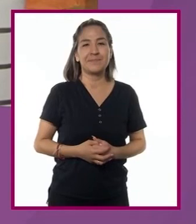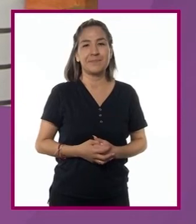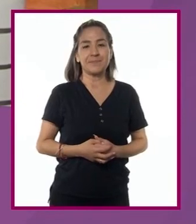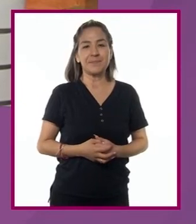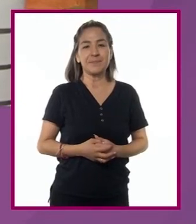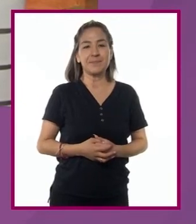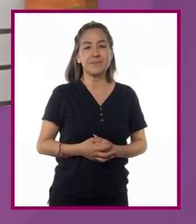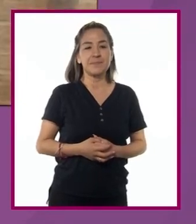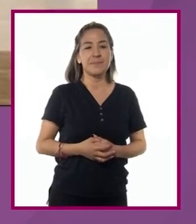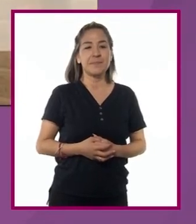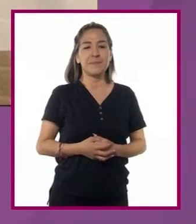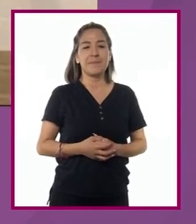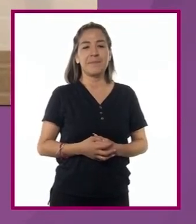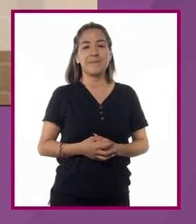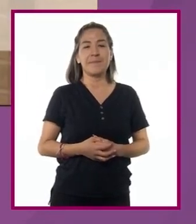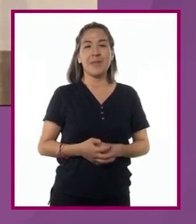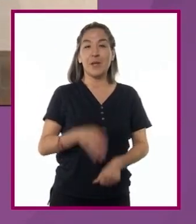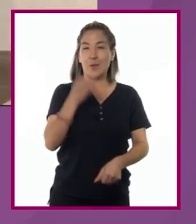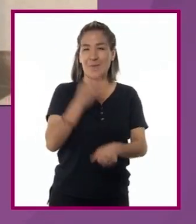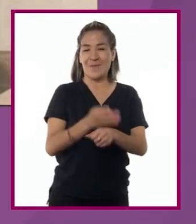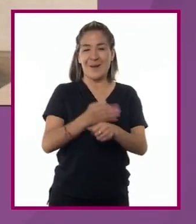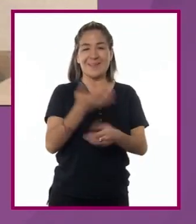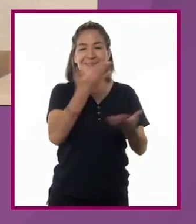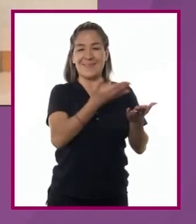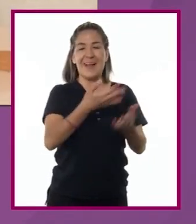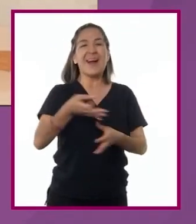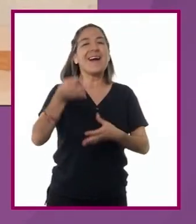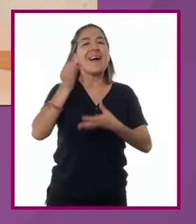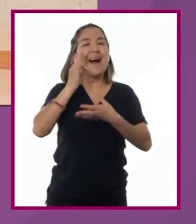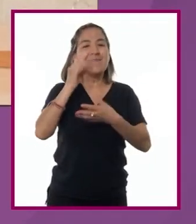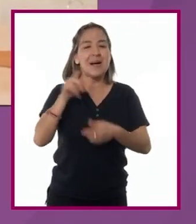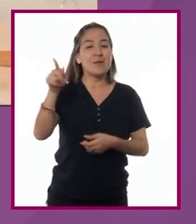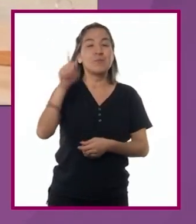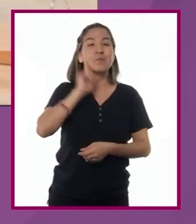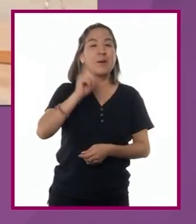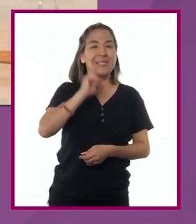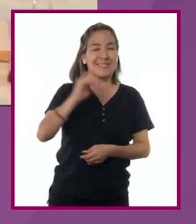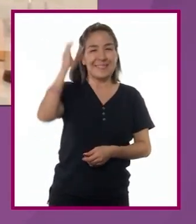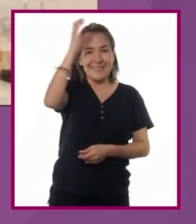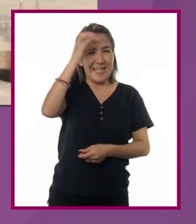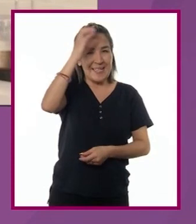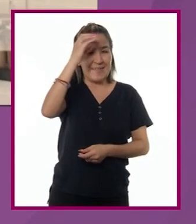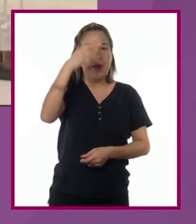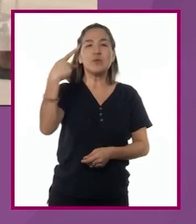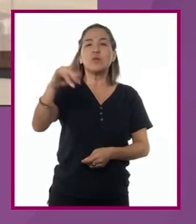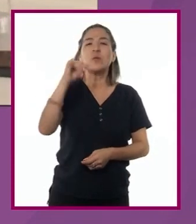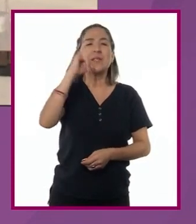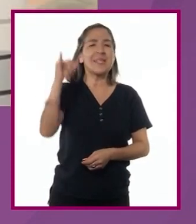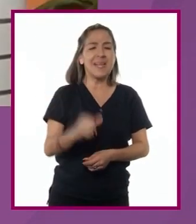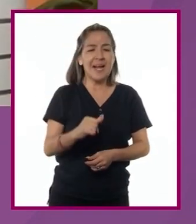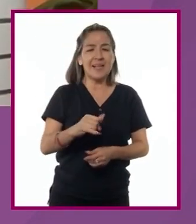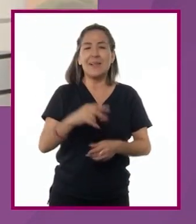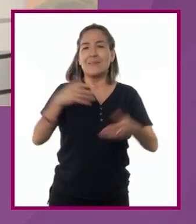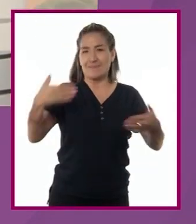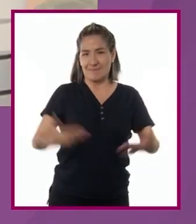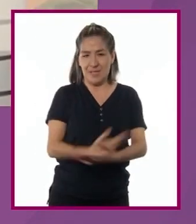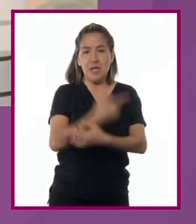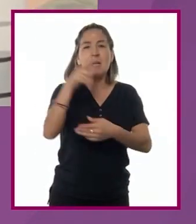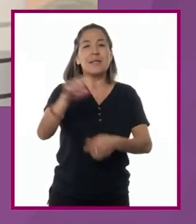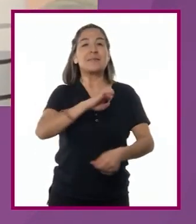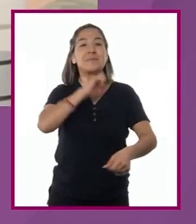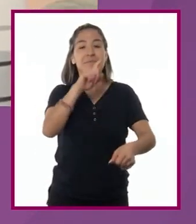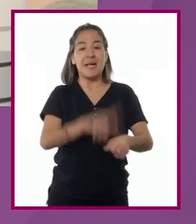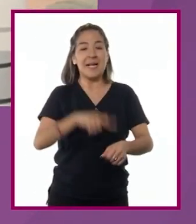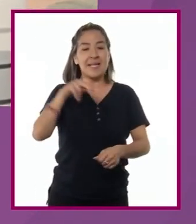Hoy, en el Café de las Musas, nos acompaña la científica italiana, especialista en neurología, quien obtuvo